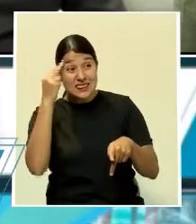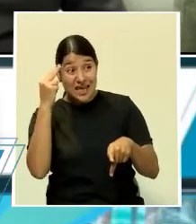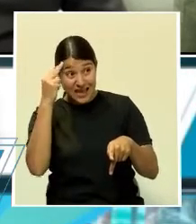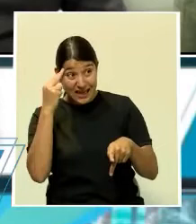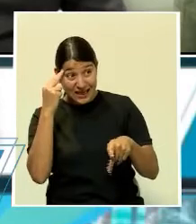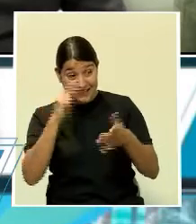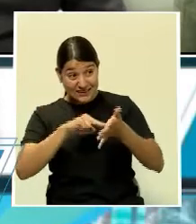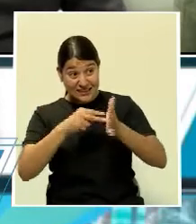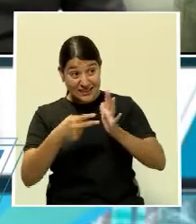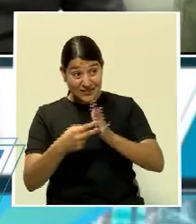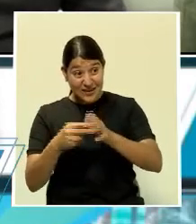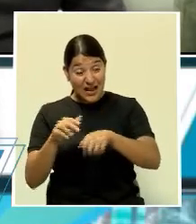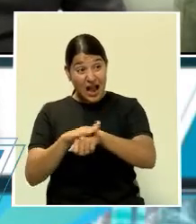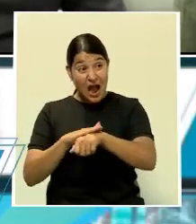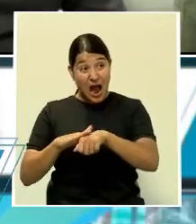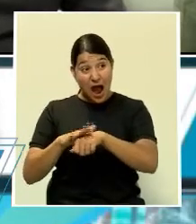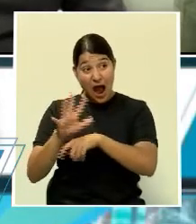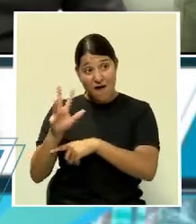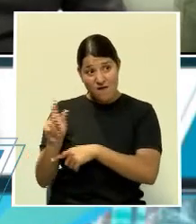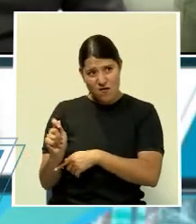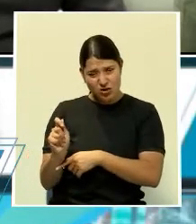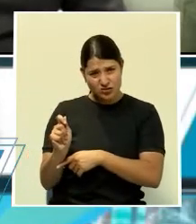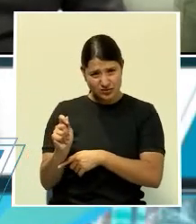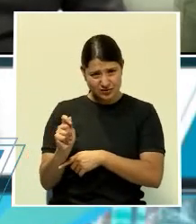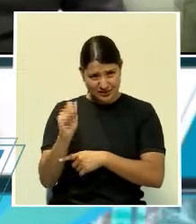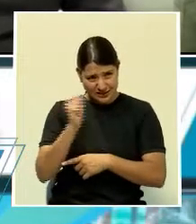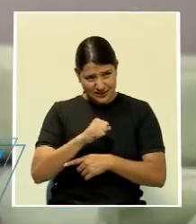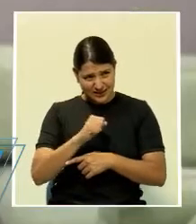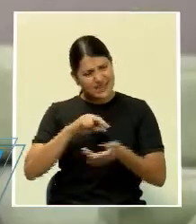es ser afrodescendiente hoy?